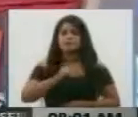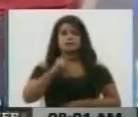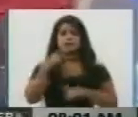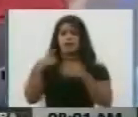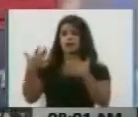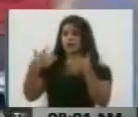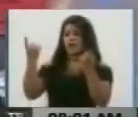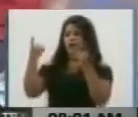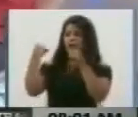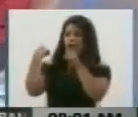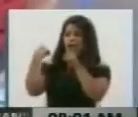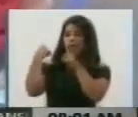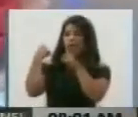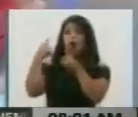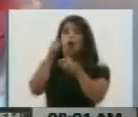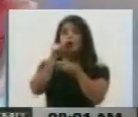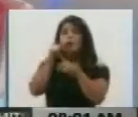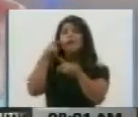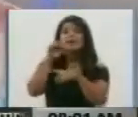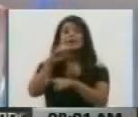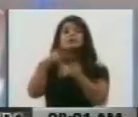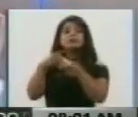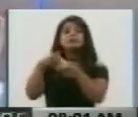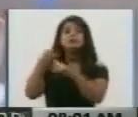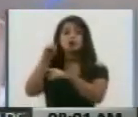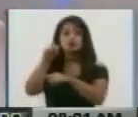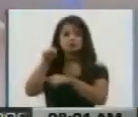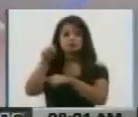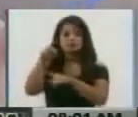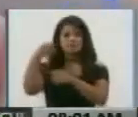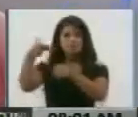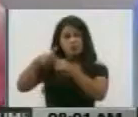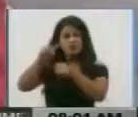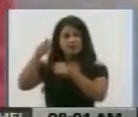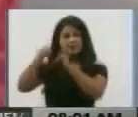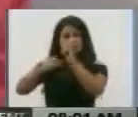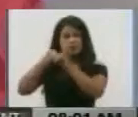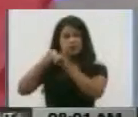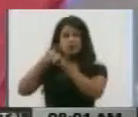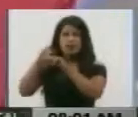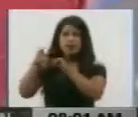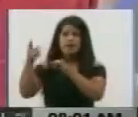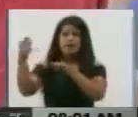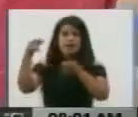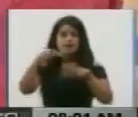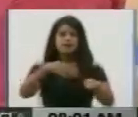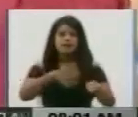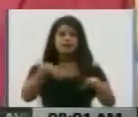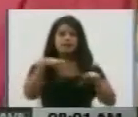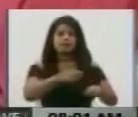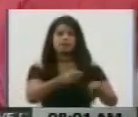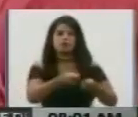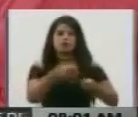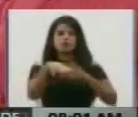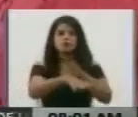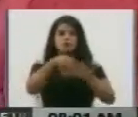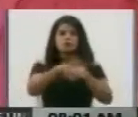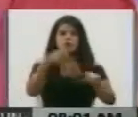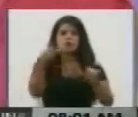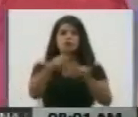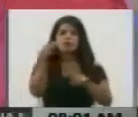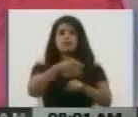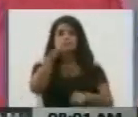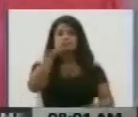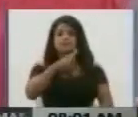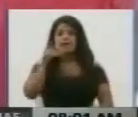ExxonMobil, que es una de las empresas que está interesada en la privatización del presal, de la explotación del presal. Y en Venezuela. Y